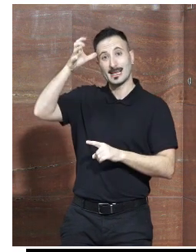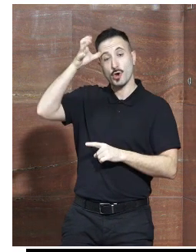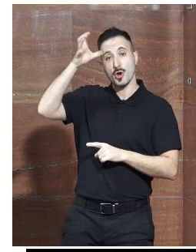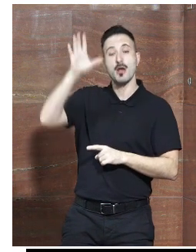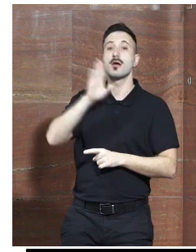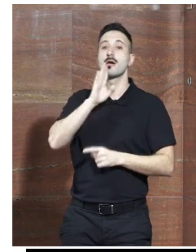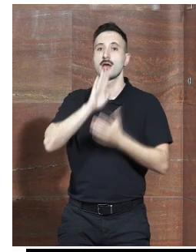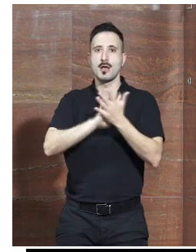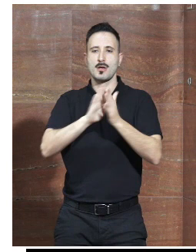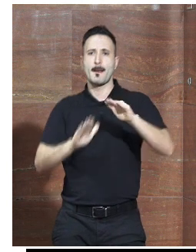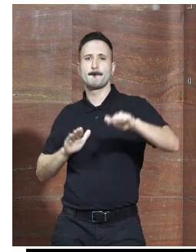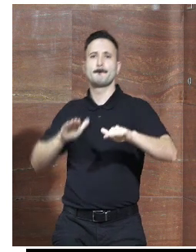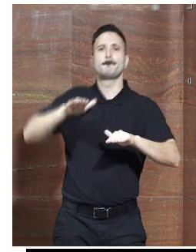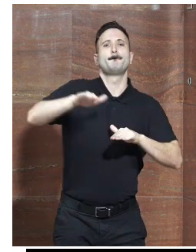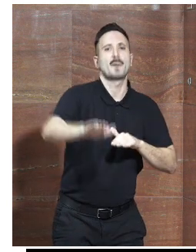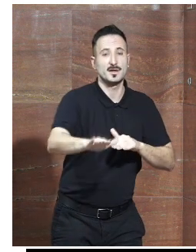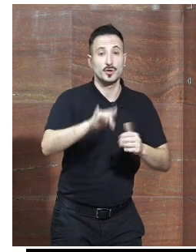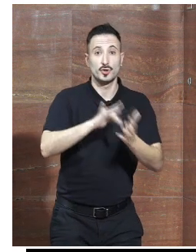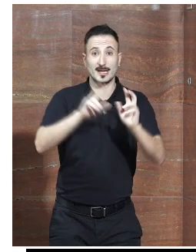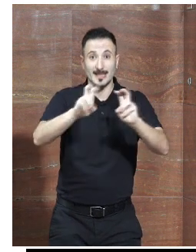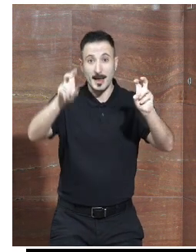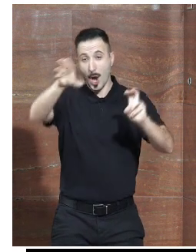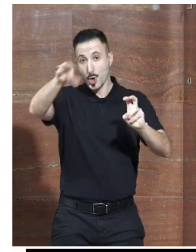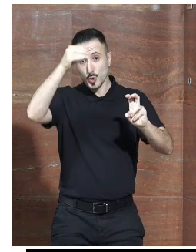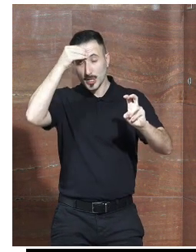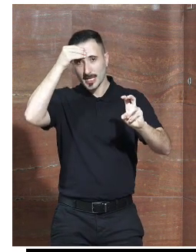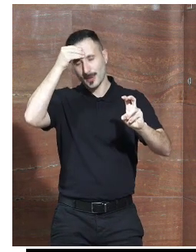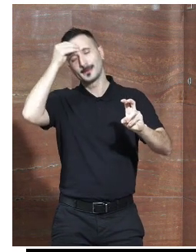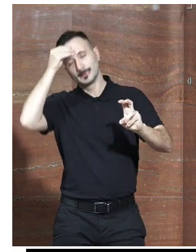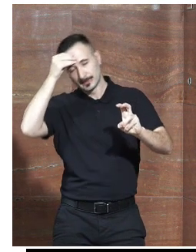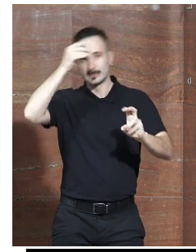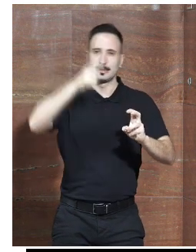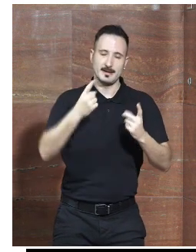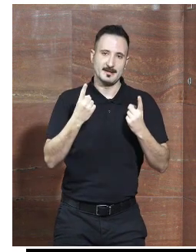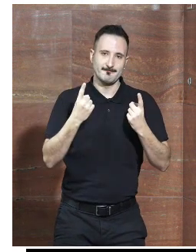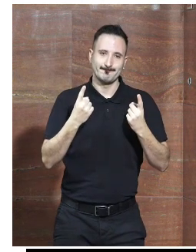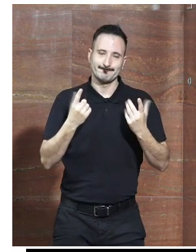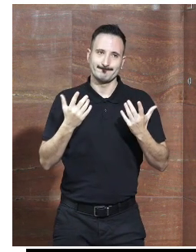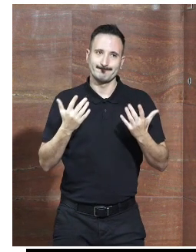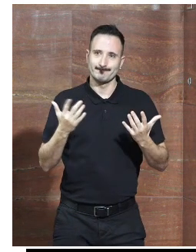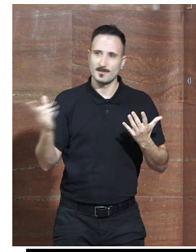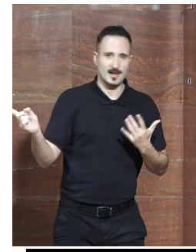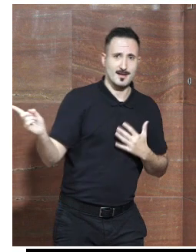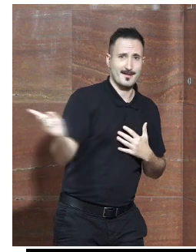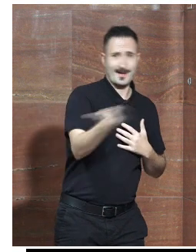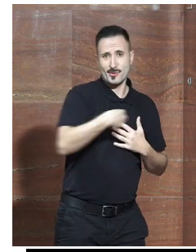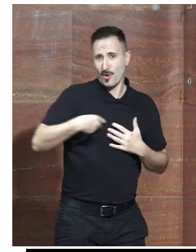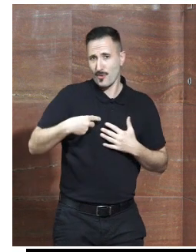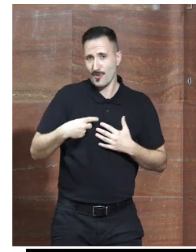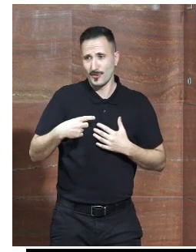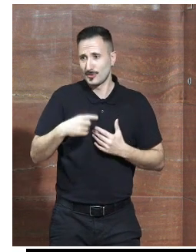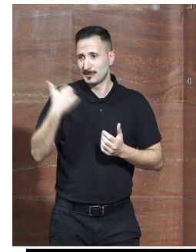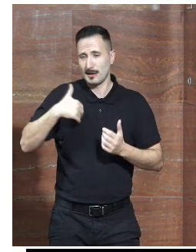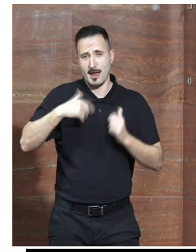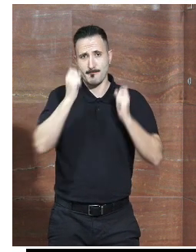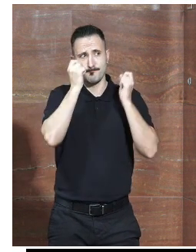dado unos pasos enormes, la cognitiva, vamos, es que a todos nos va... De hecho, ya lo